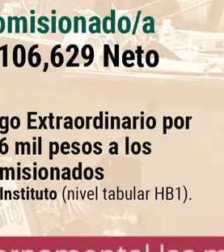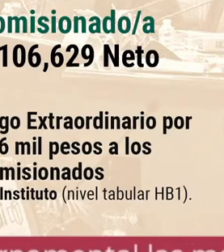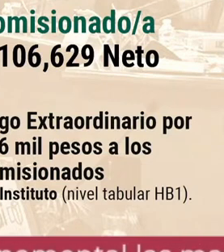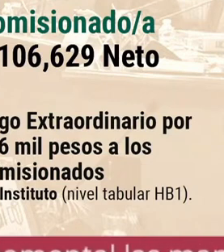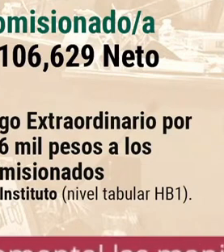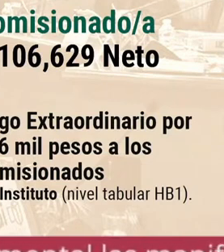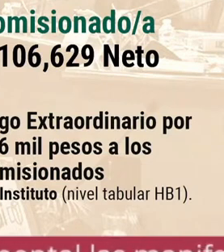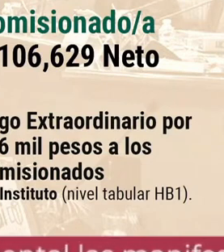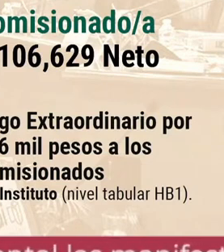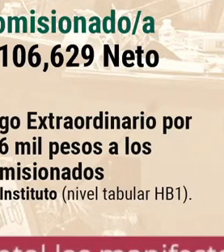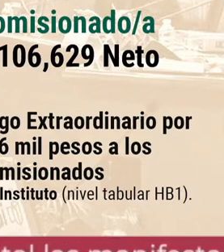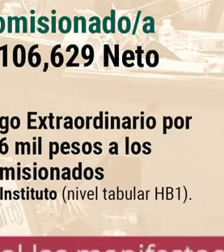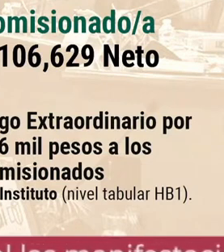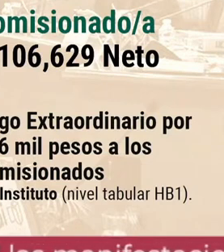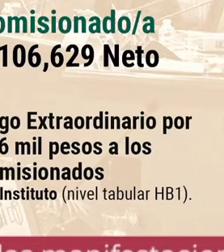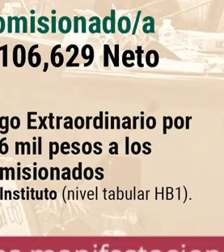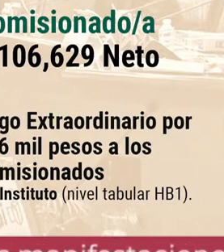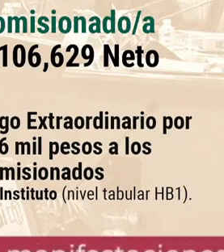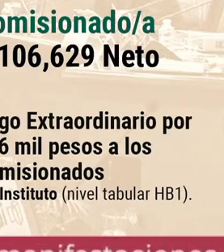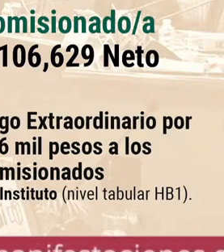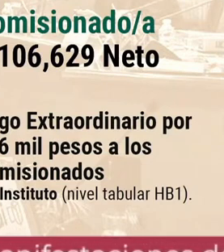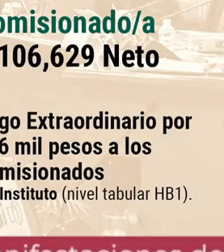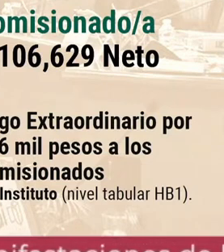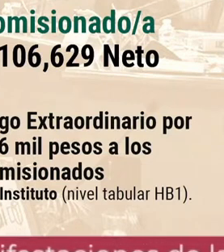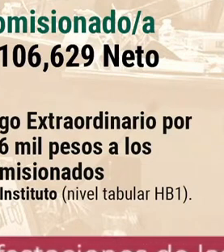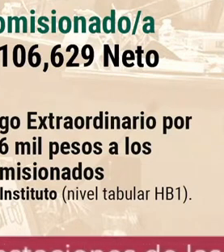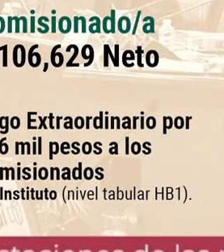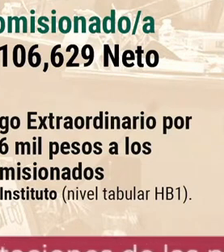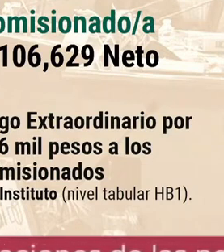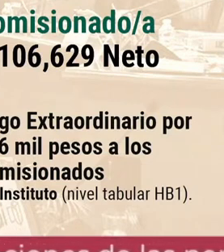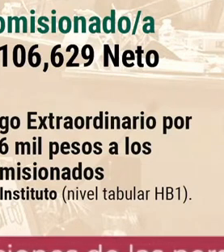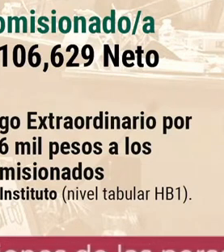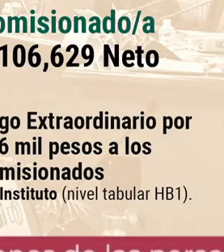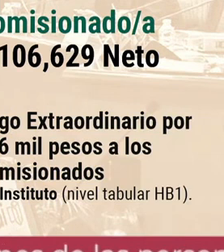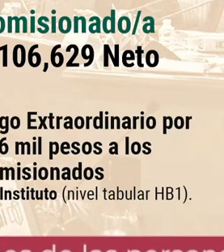A ver, ¿cuánto gana un maestro?